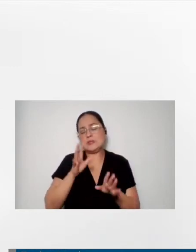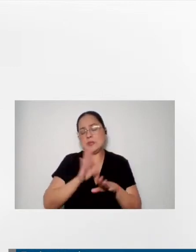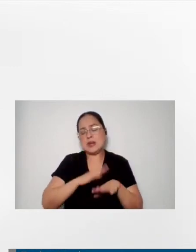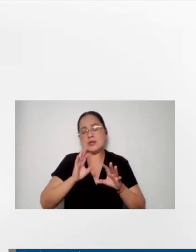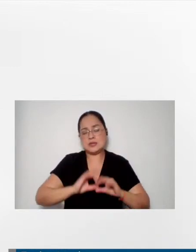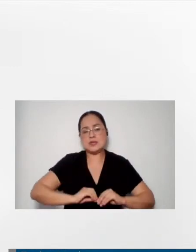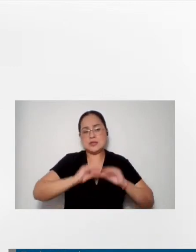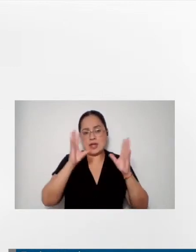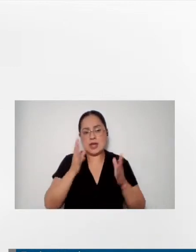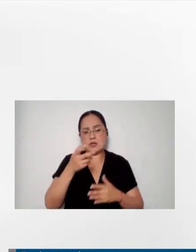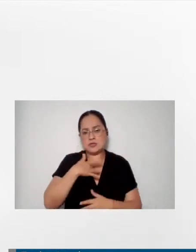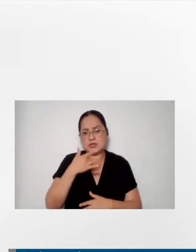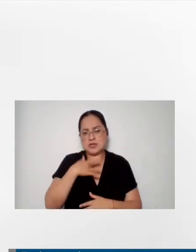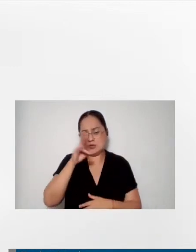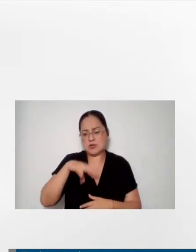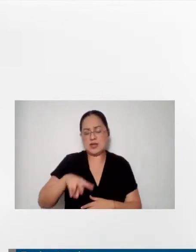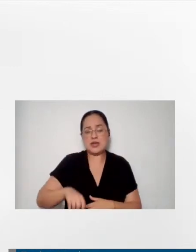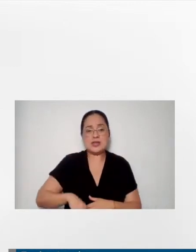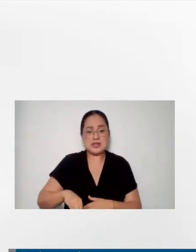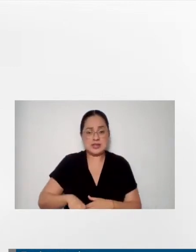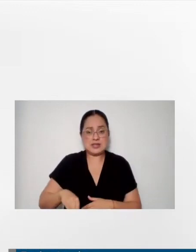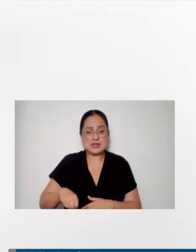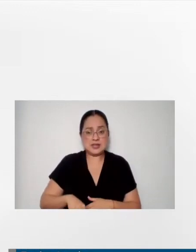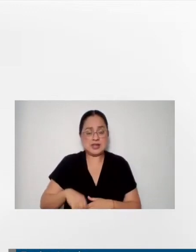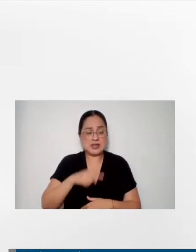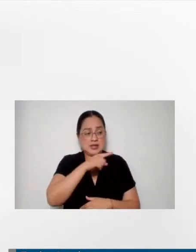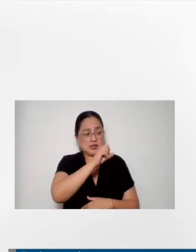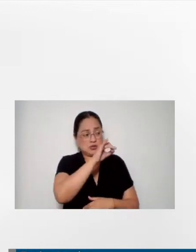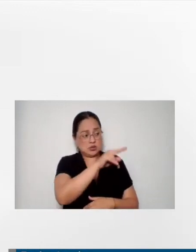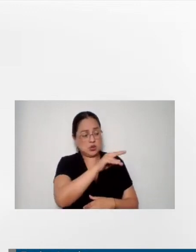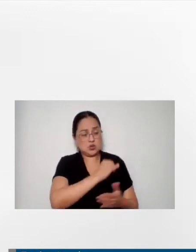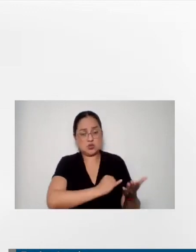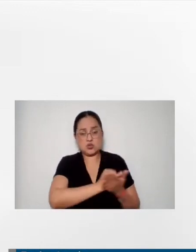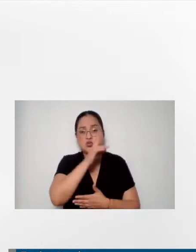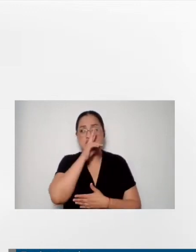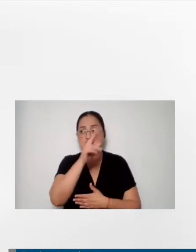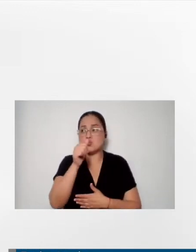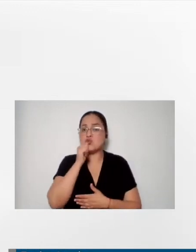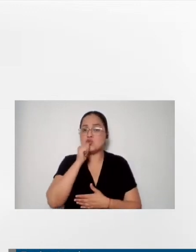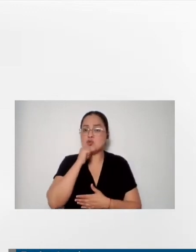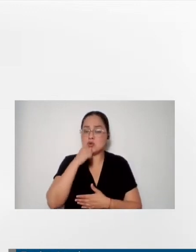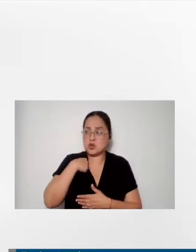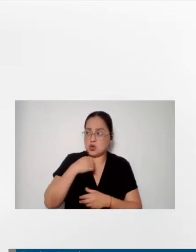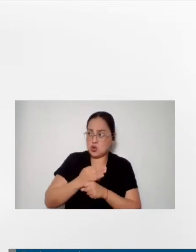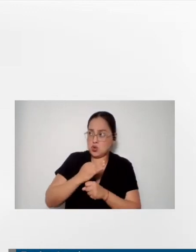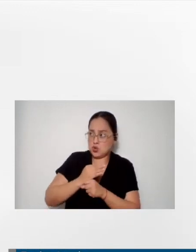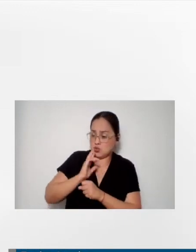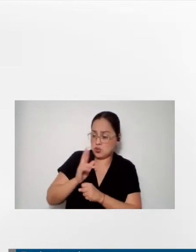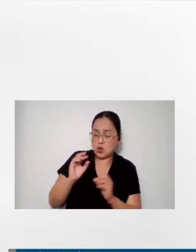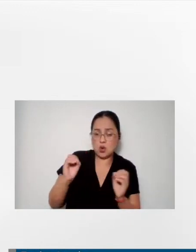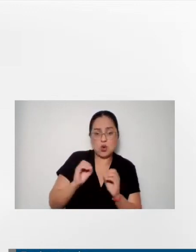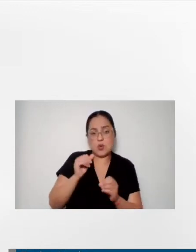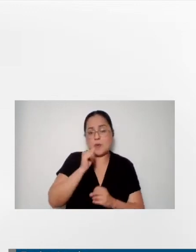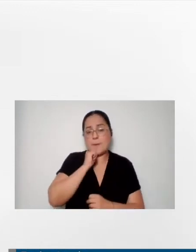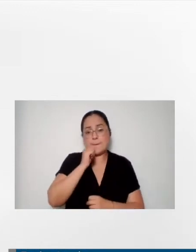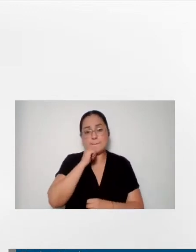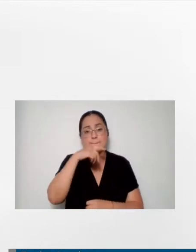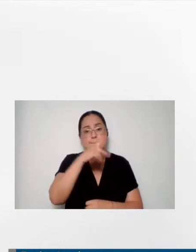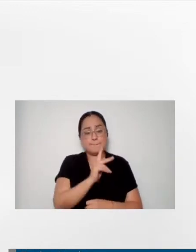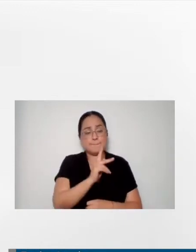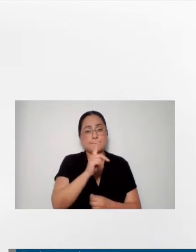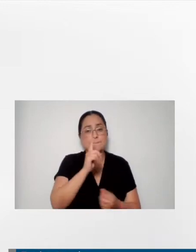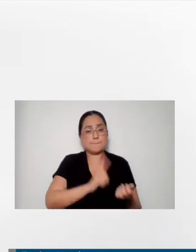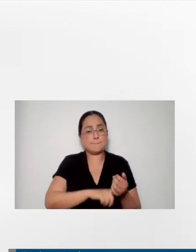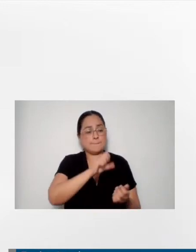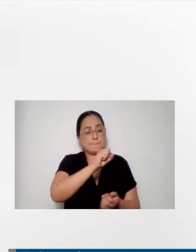una pregunta interesante que creo que no está resuelta por la Corte, por lo tanto, pues tampoco voy a dar una respuesta, pero que hay algo que dijo la